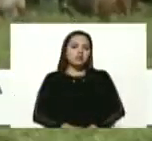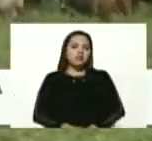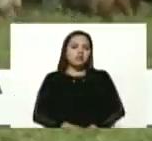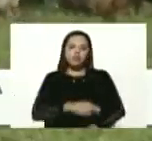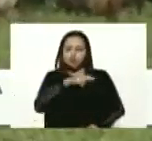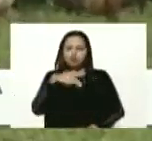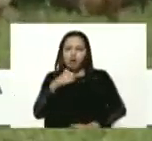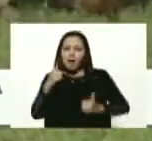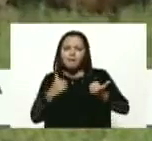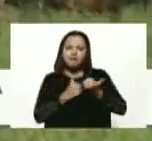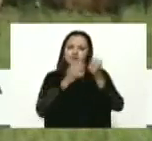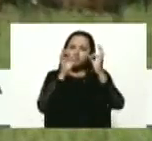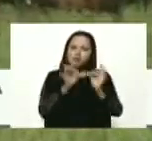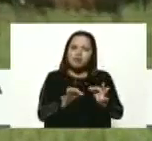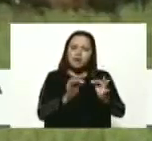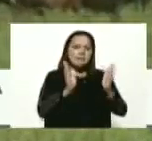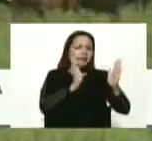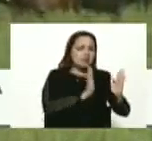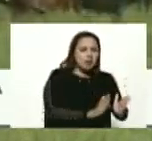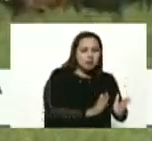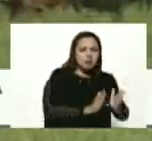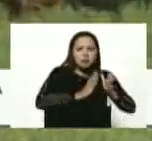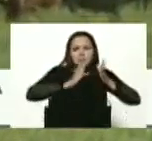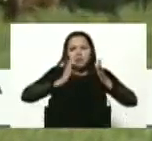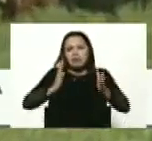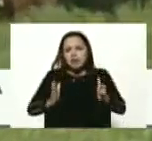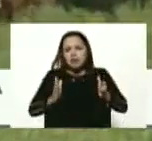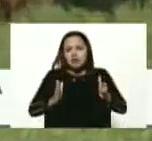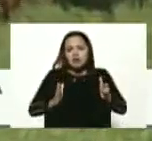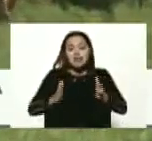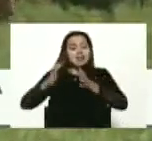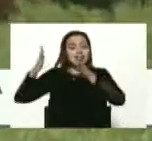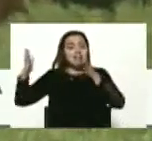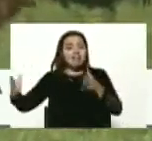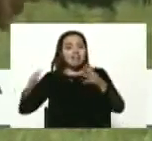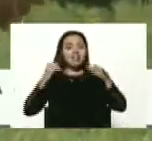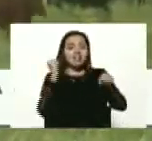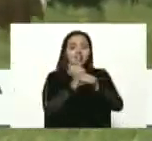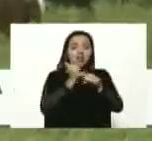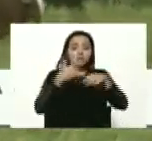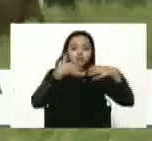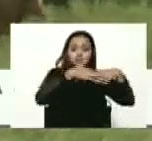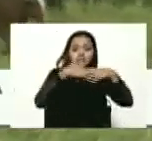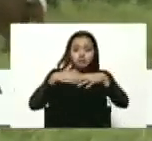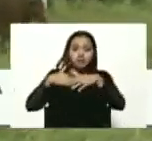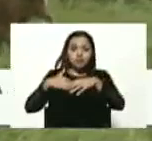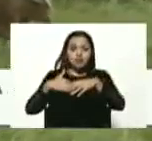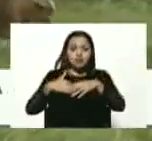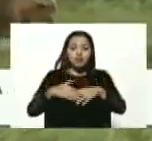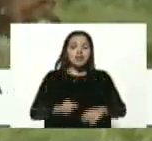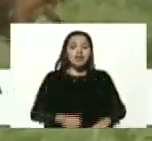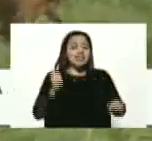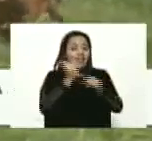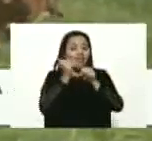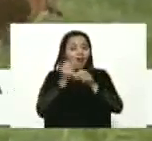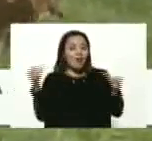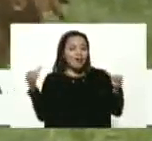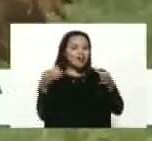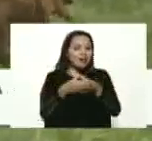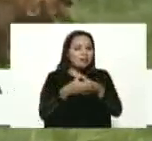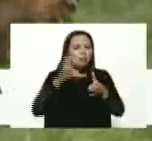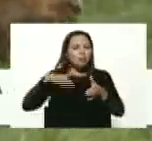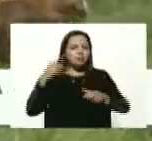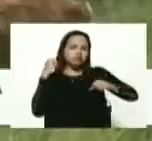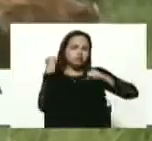productores, en el pequeño, en el mediano y en el grande, porque con el trabajo en equipo